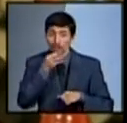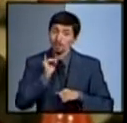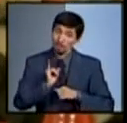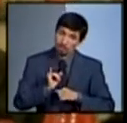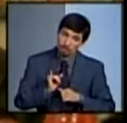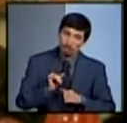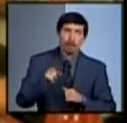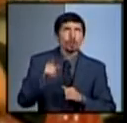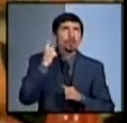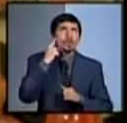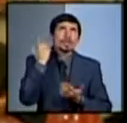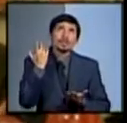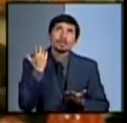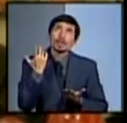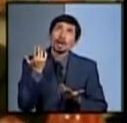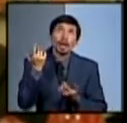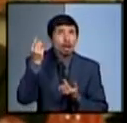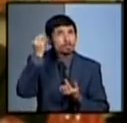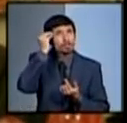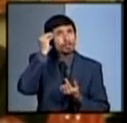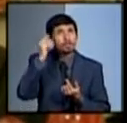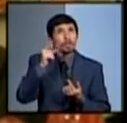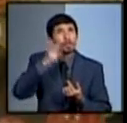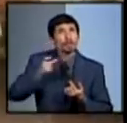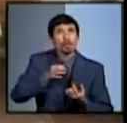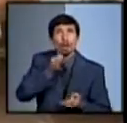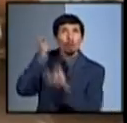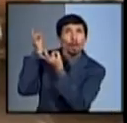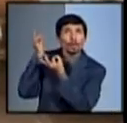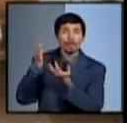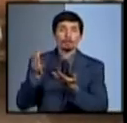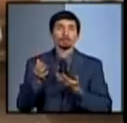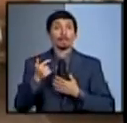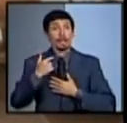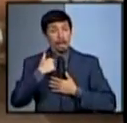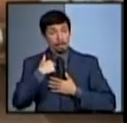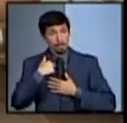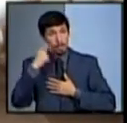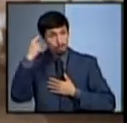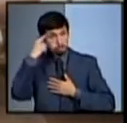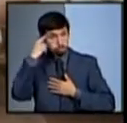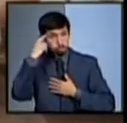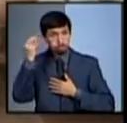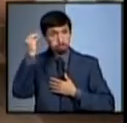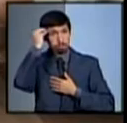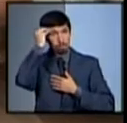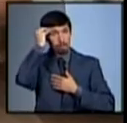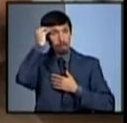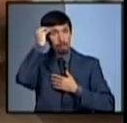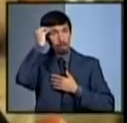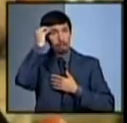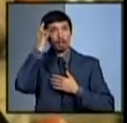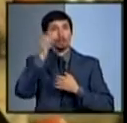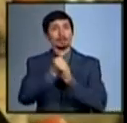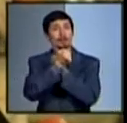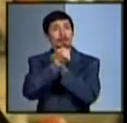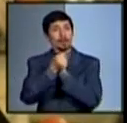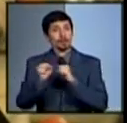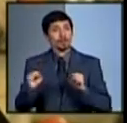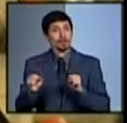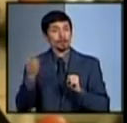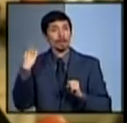haya marcado en particular o que la gente quizás te haya transmitido? Bueno, lo que más impactó fue la renuncia del